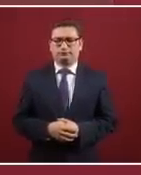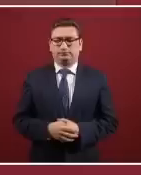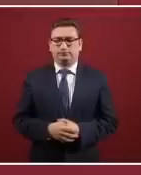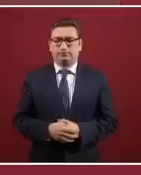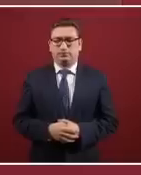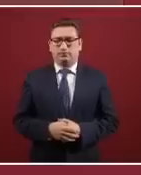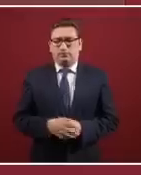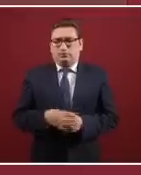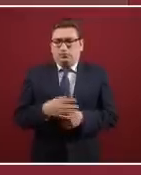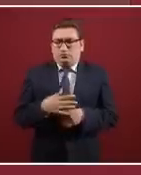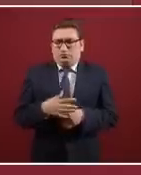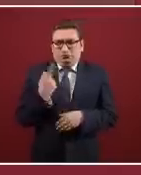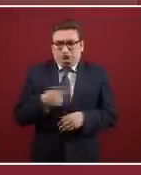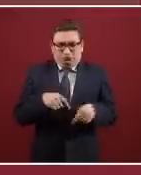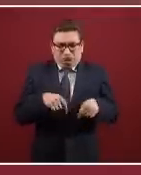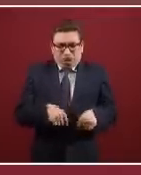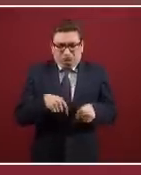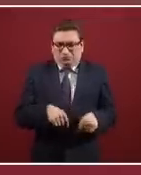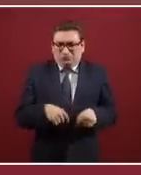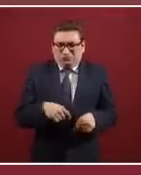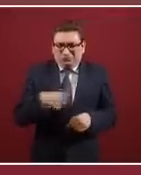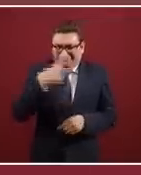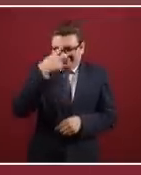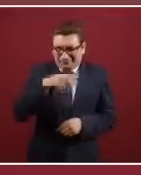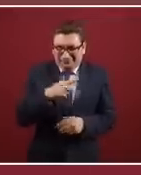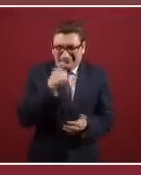¿Por qué vamos a pagar más